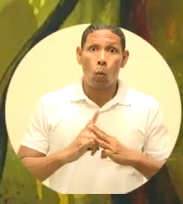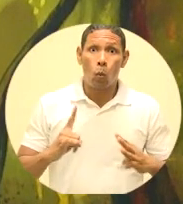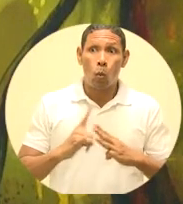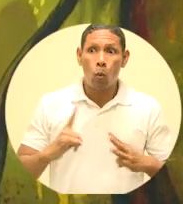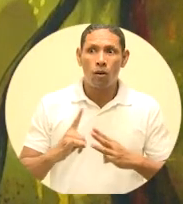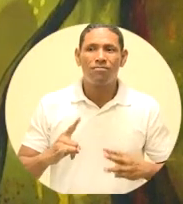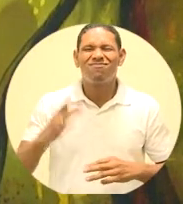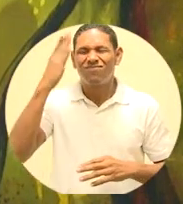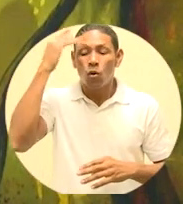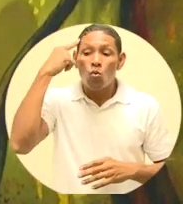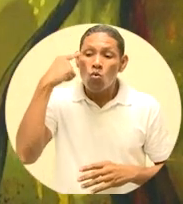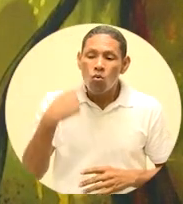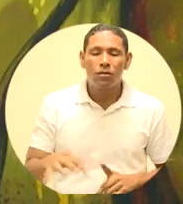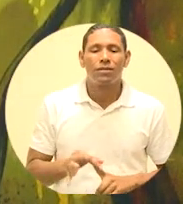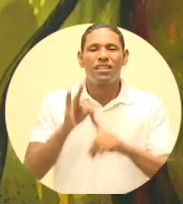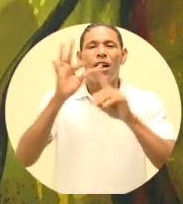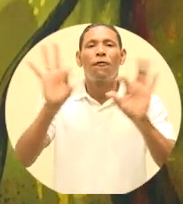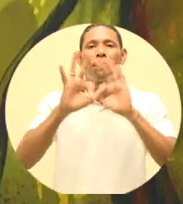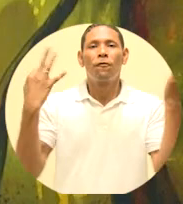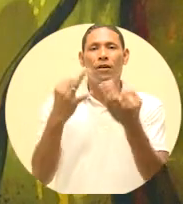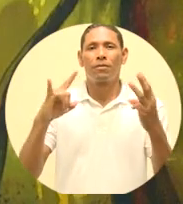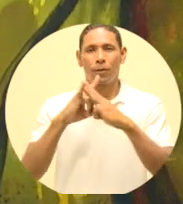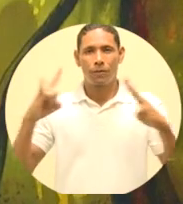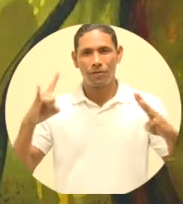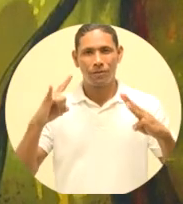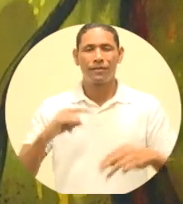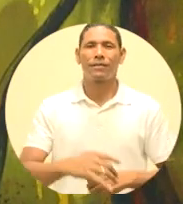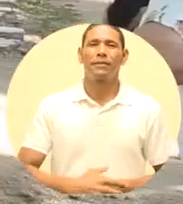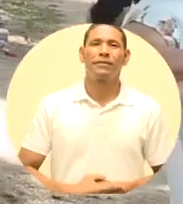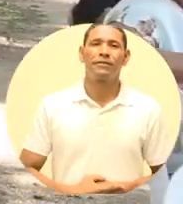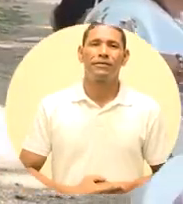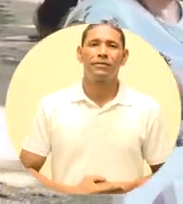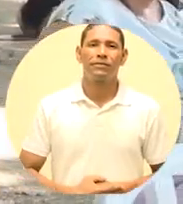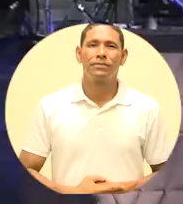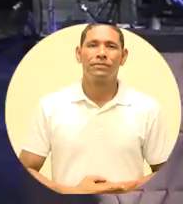La Alma Mater celebró el Día de la Familia Unimagdalena.